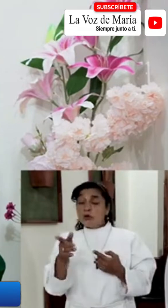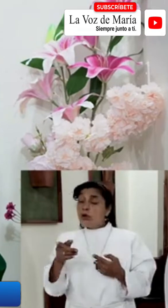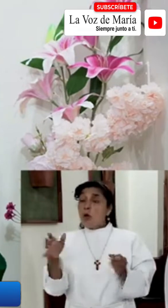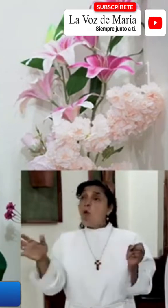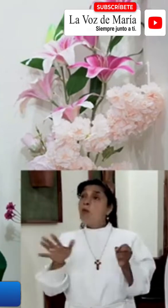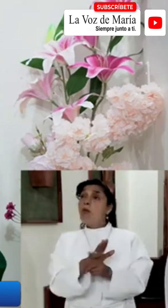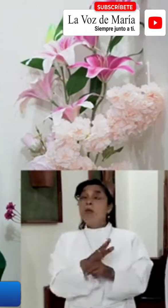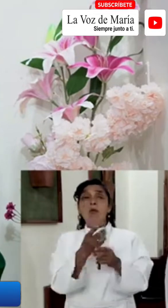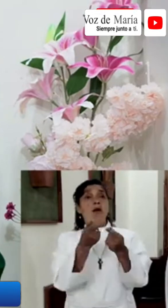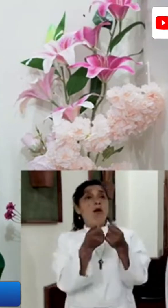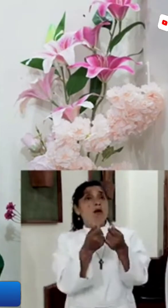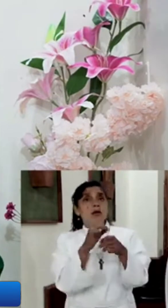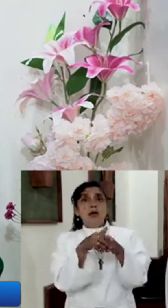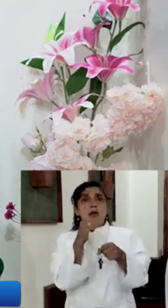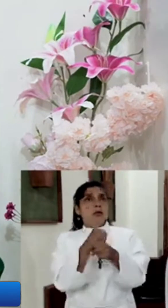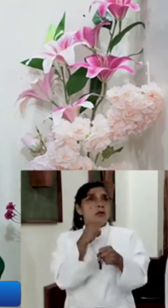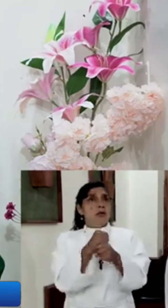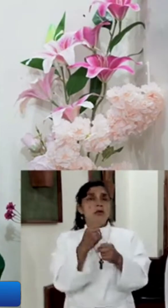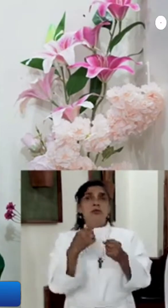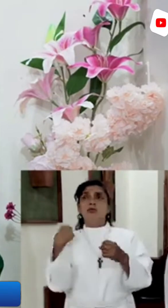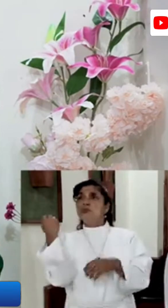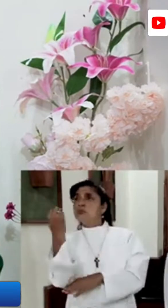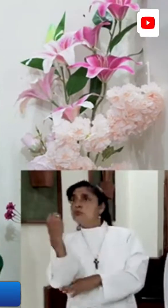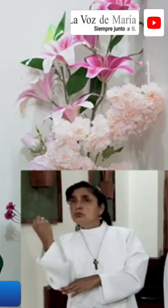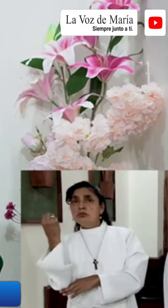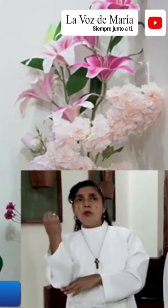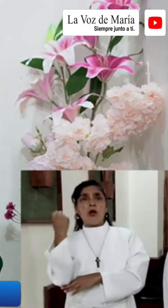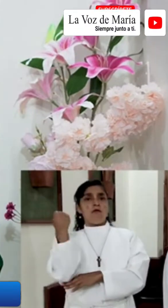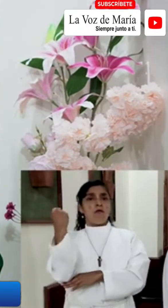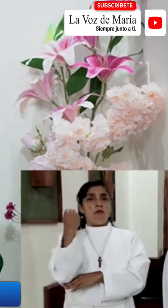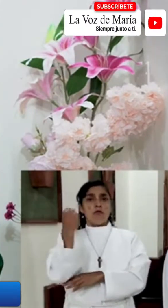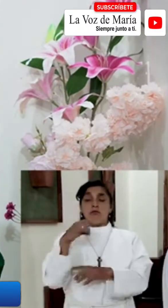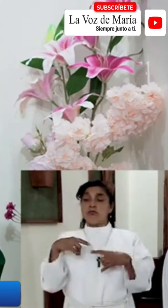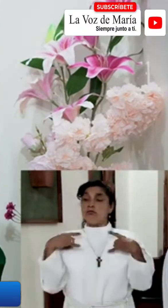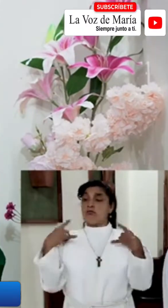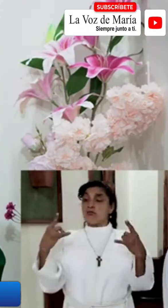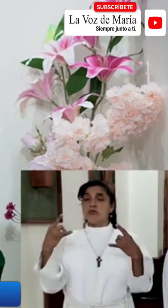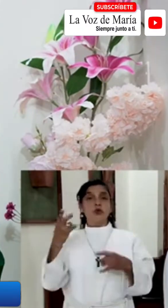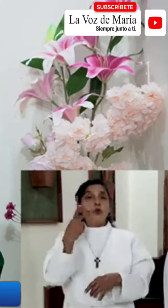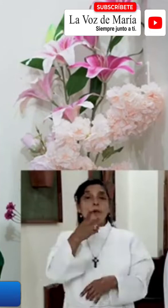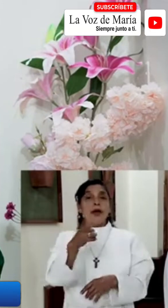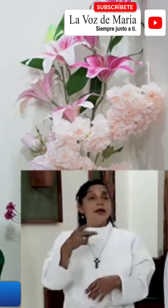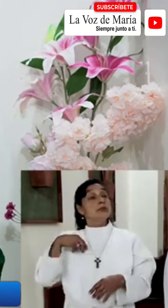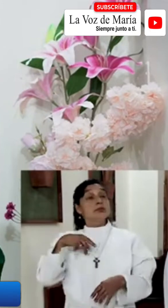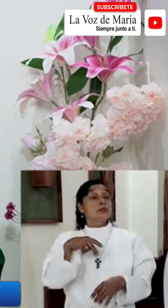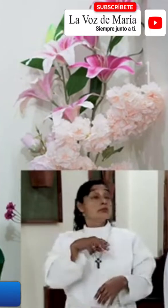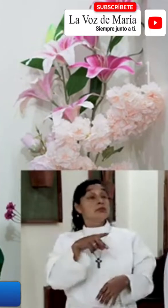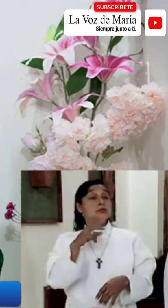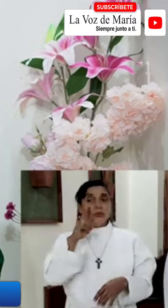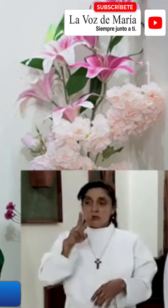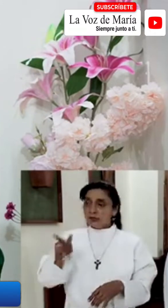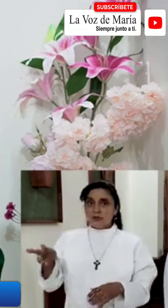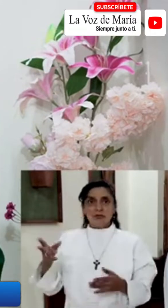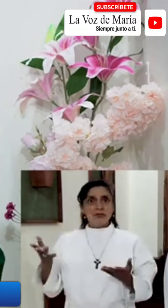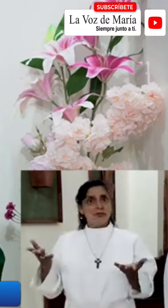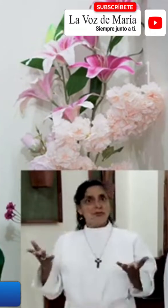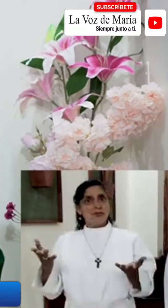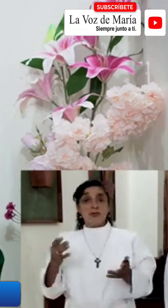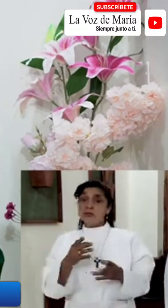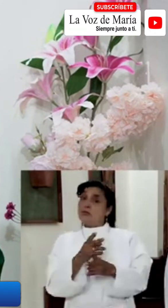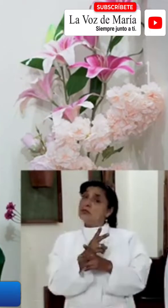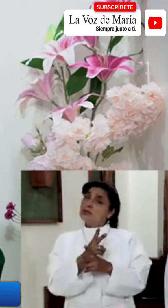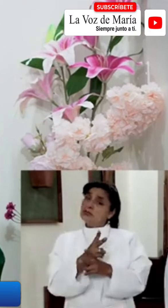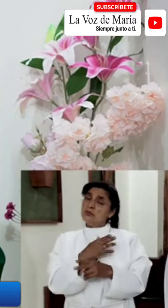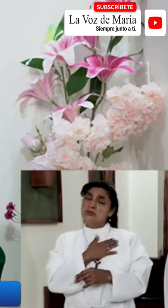por el dinero, por la fama, por los lujos, no los vemos. Queridos hermanos, este es el